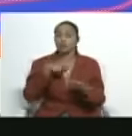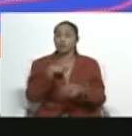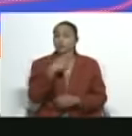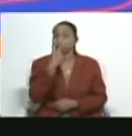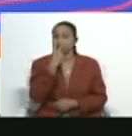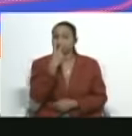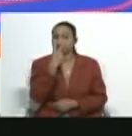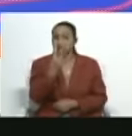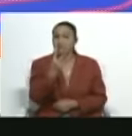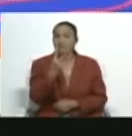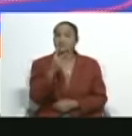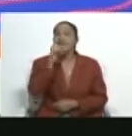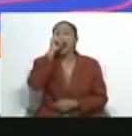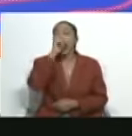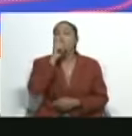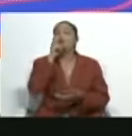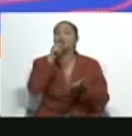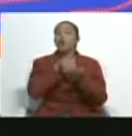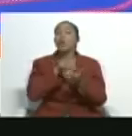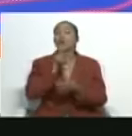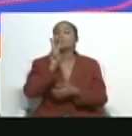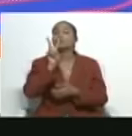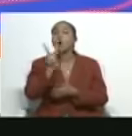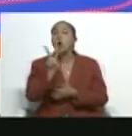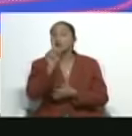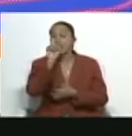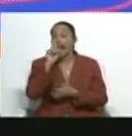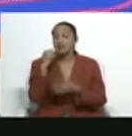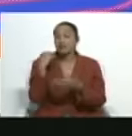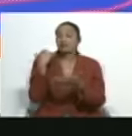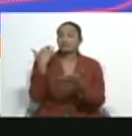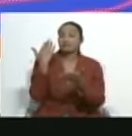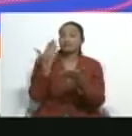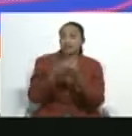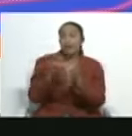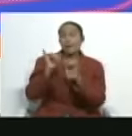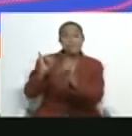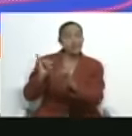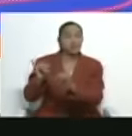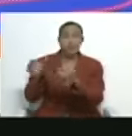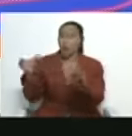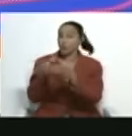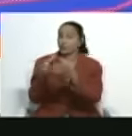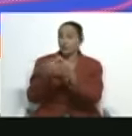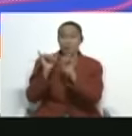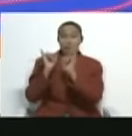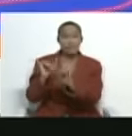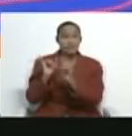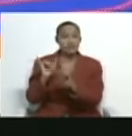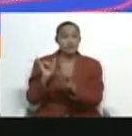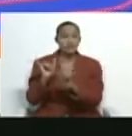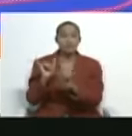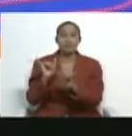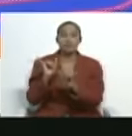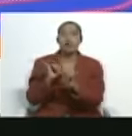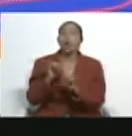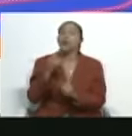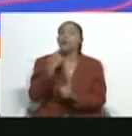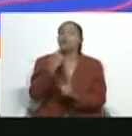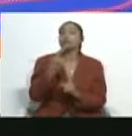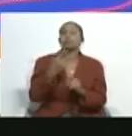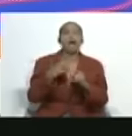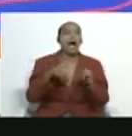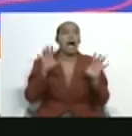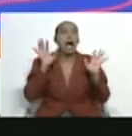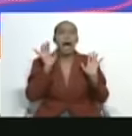desde el año 2002 hasta nuestros días le hemos visto la cara porque una cosa es decir Ahí viene el y otra